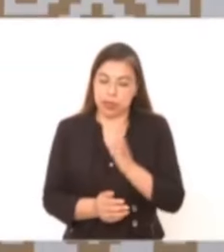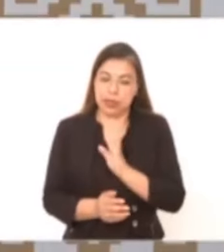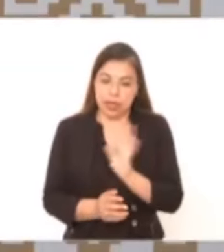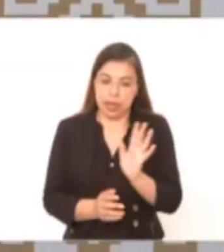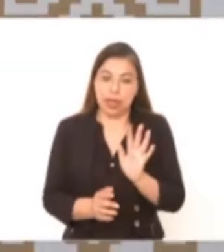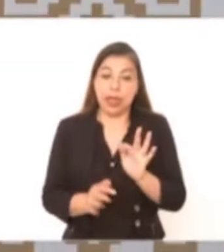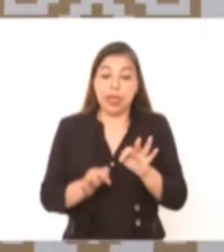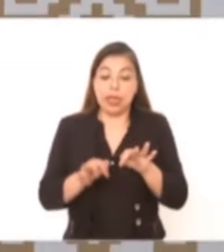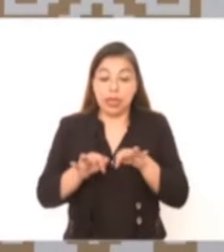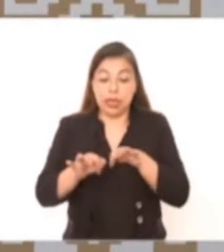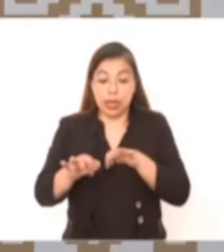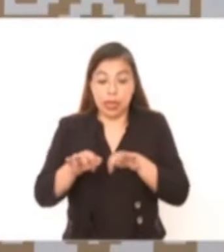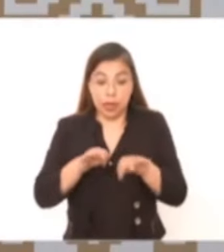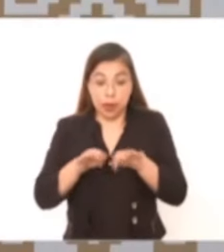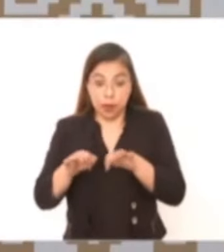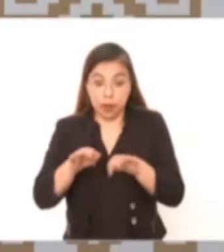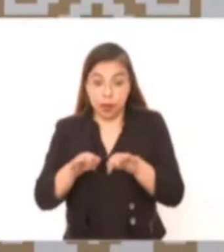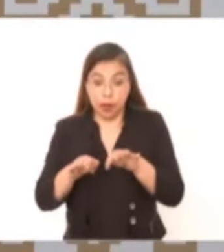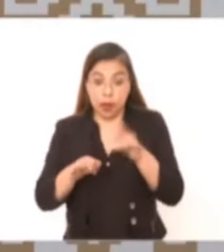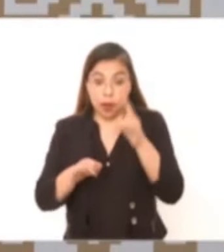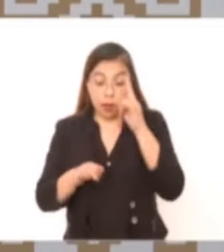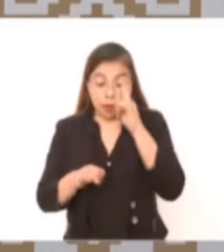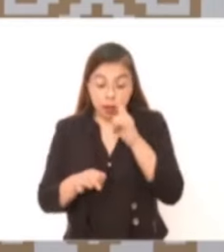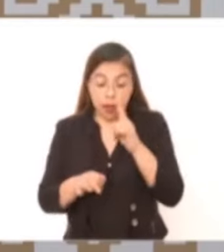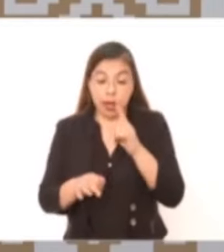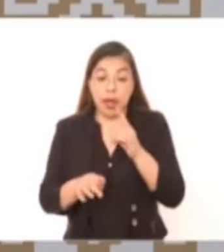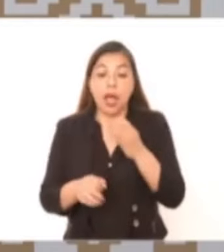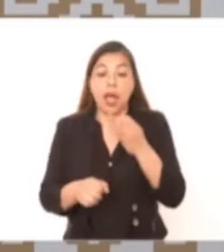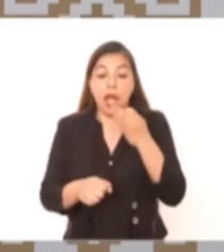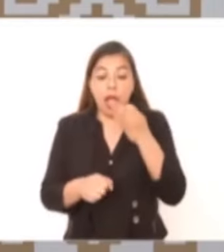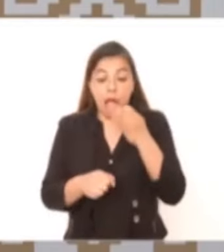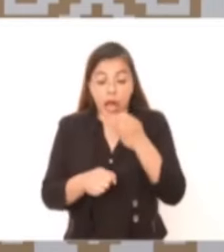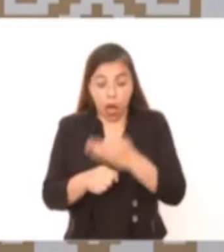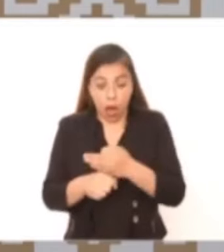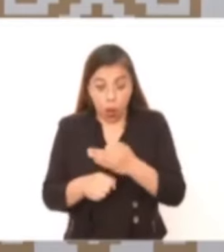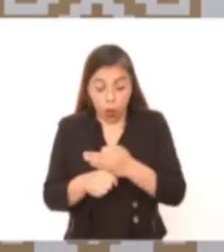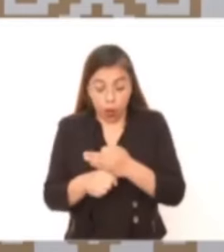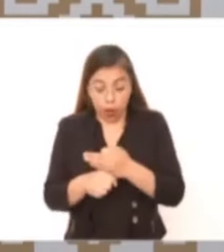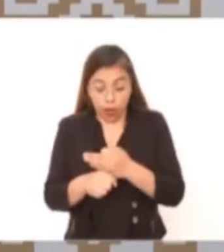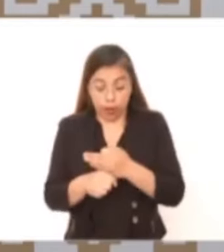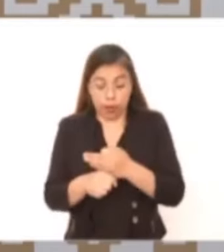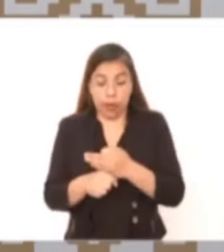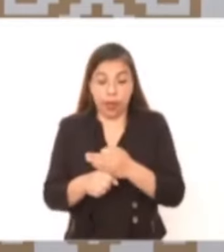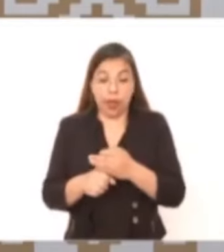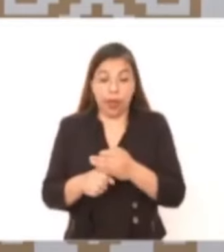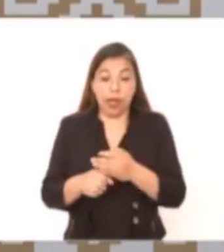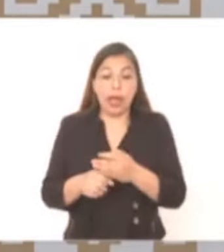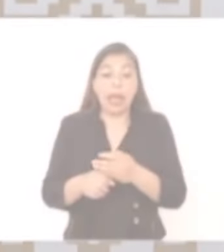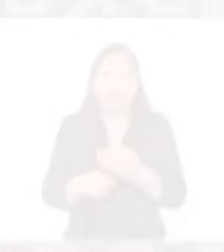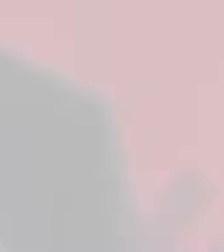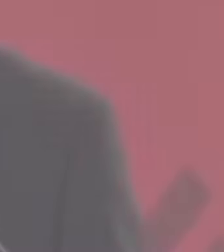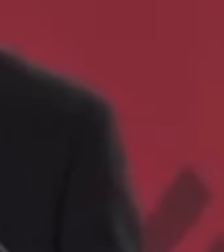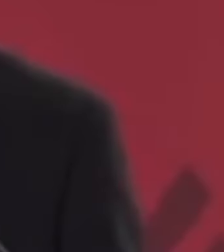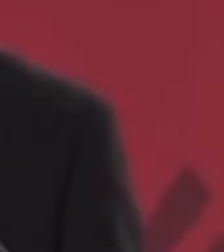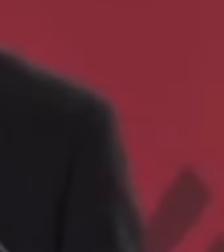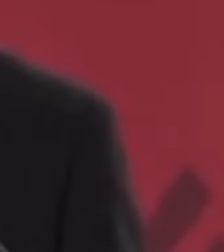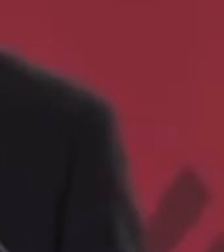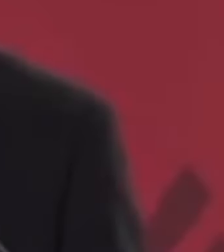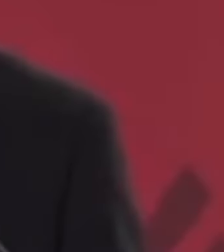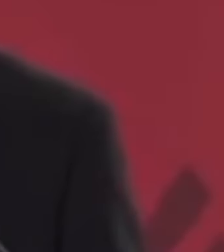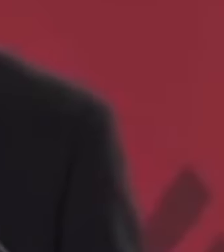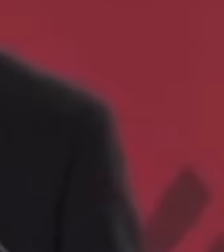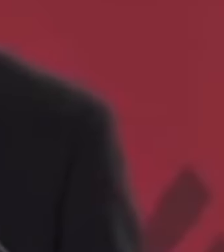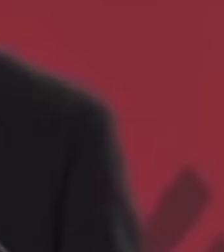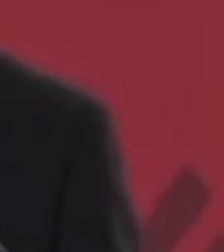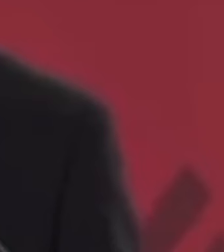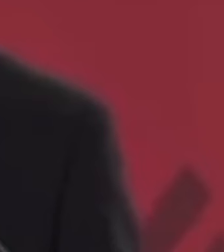existe una emergencia por el tema del agua en la Ciudad de México y señaló a la oposición de hacer un uso político de este tema. Está